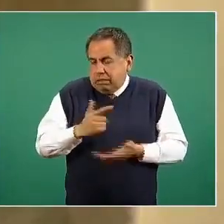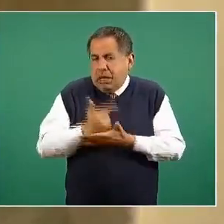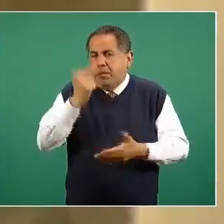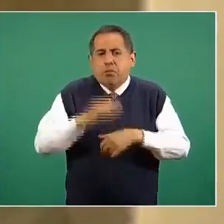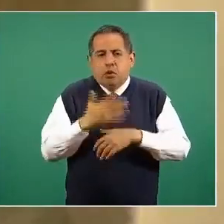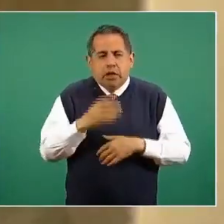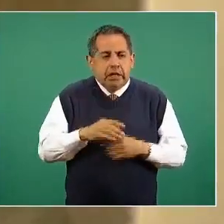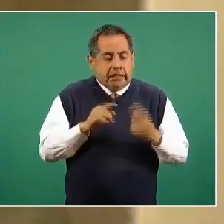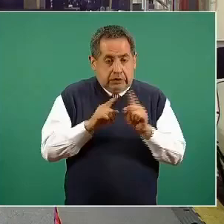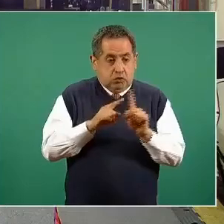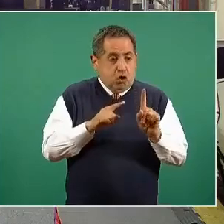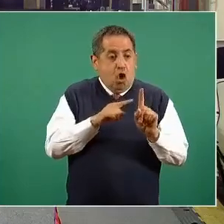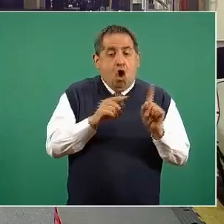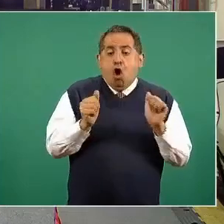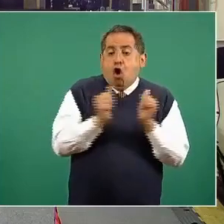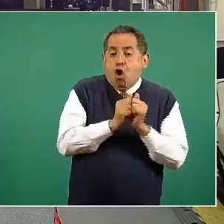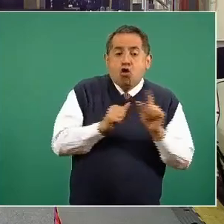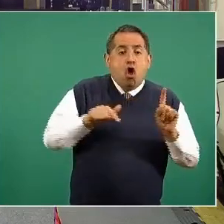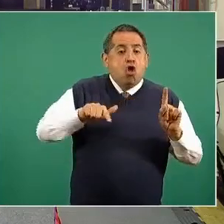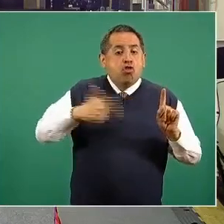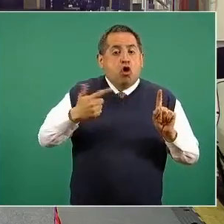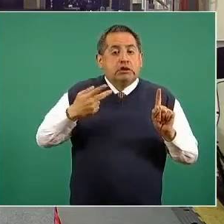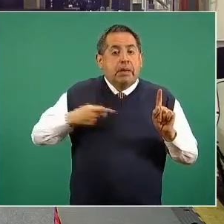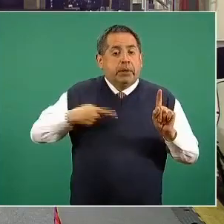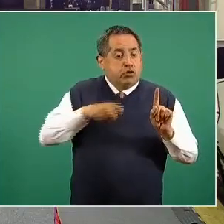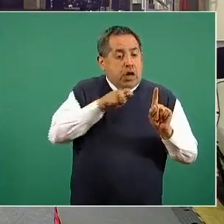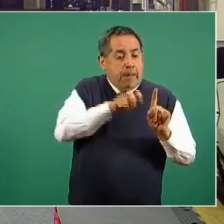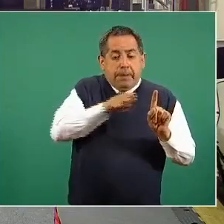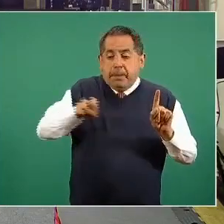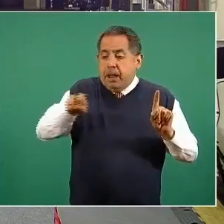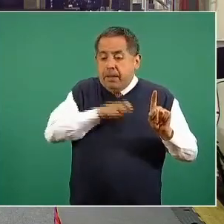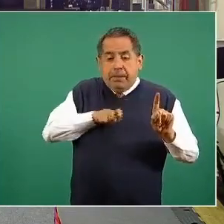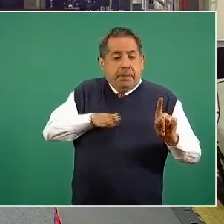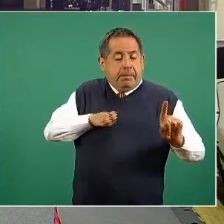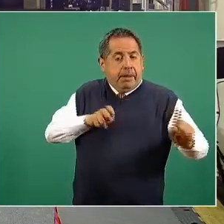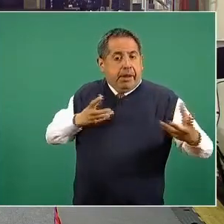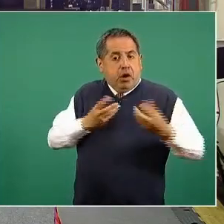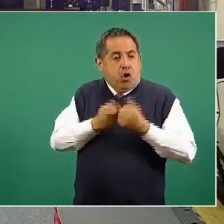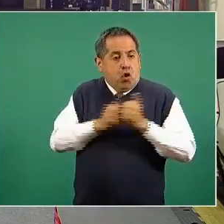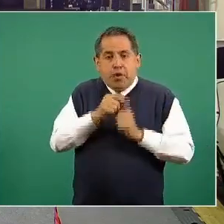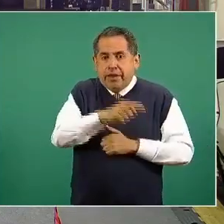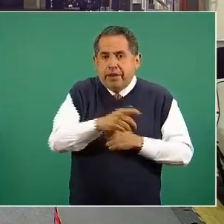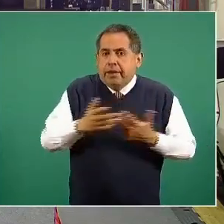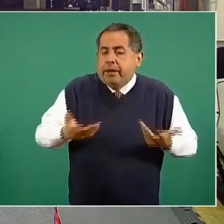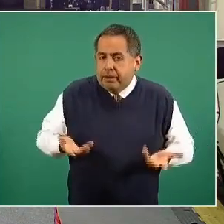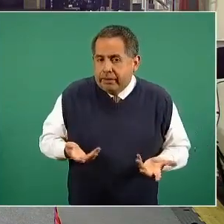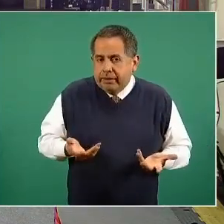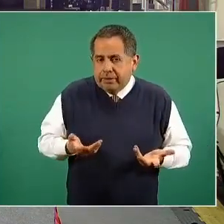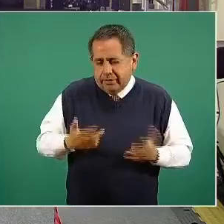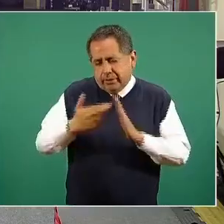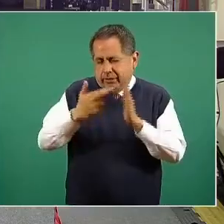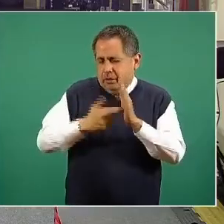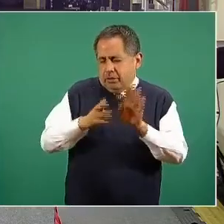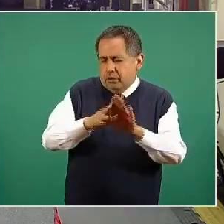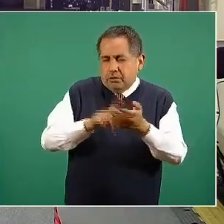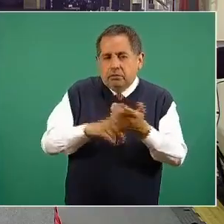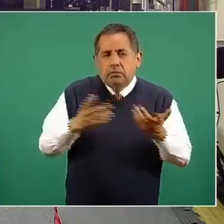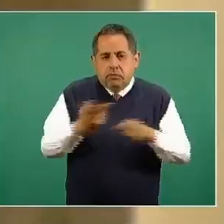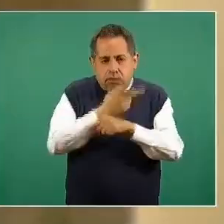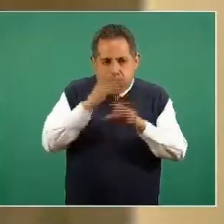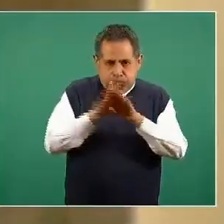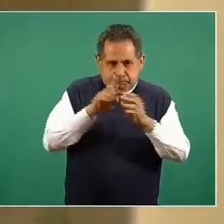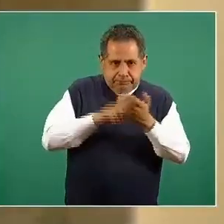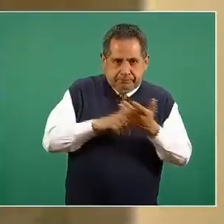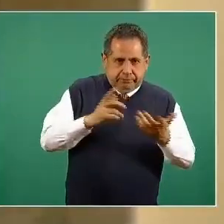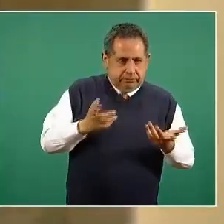otros 12 pasajeros que estaban ustedes buscando, que creo que como parte del protocolo. Pero